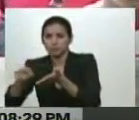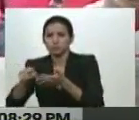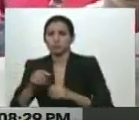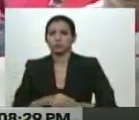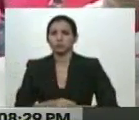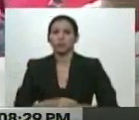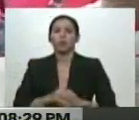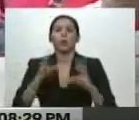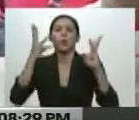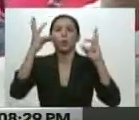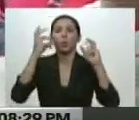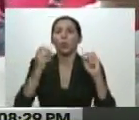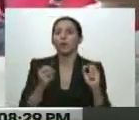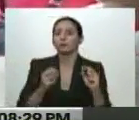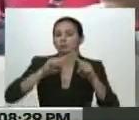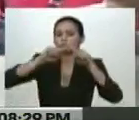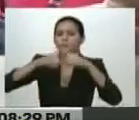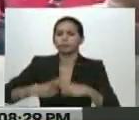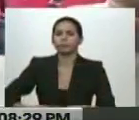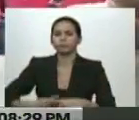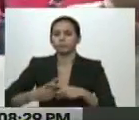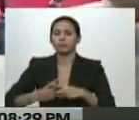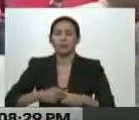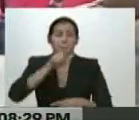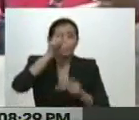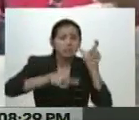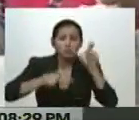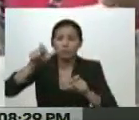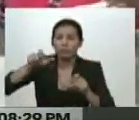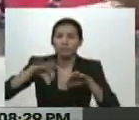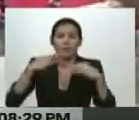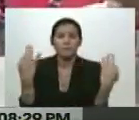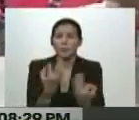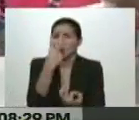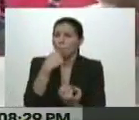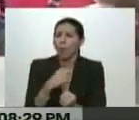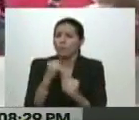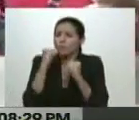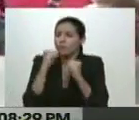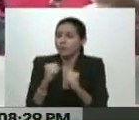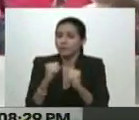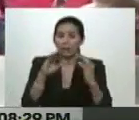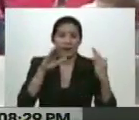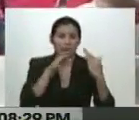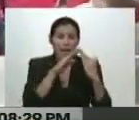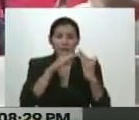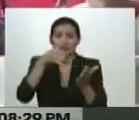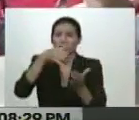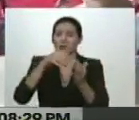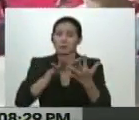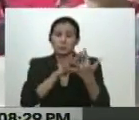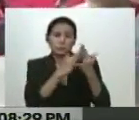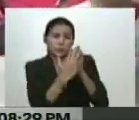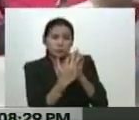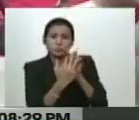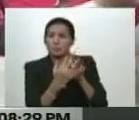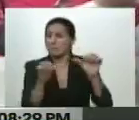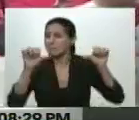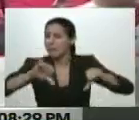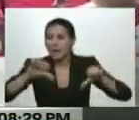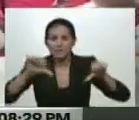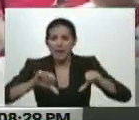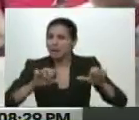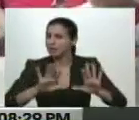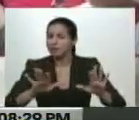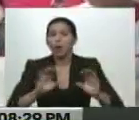censo del más necesitado, la familia que tiene más problemas, que su vivienda está en peor condición, que a lo mejor tiene un compañero